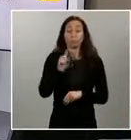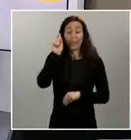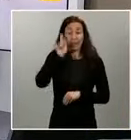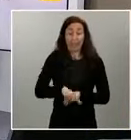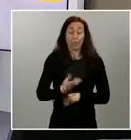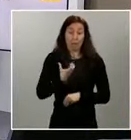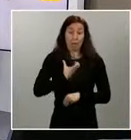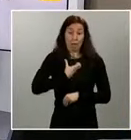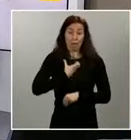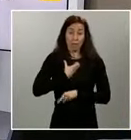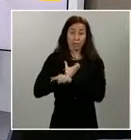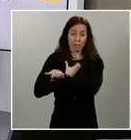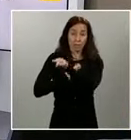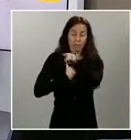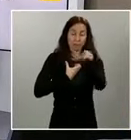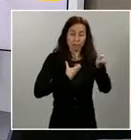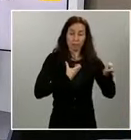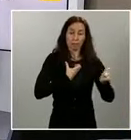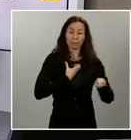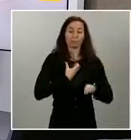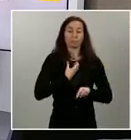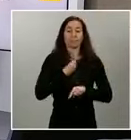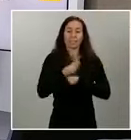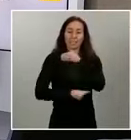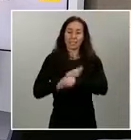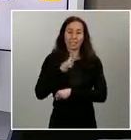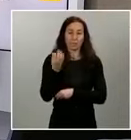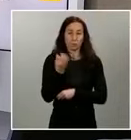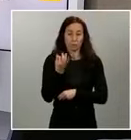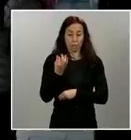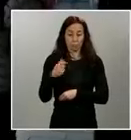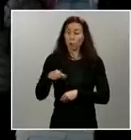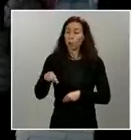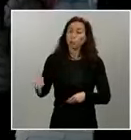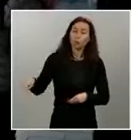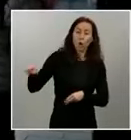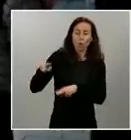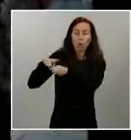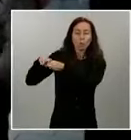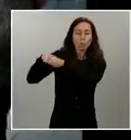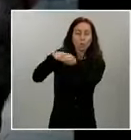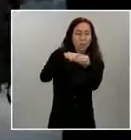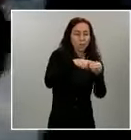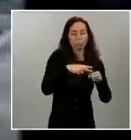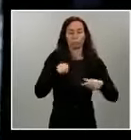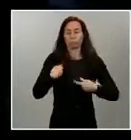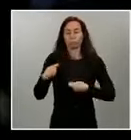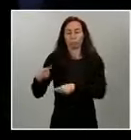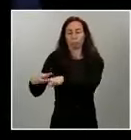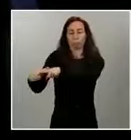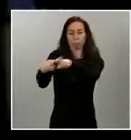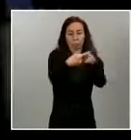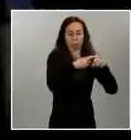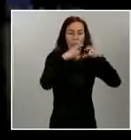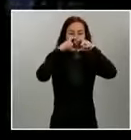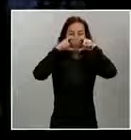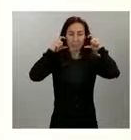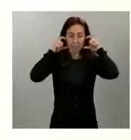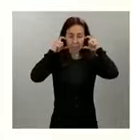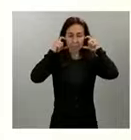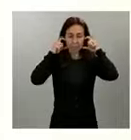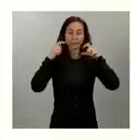ha extendido a todos los municipios esta distribución de mascarillas a través de policía